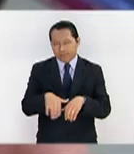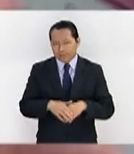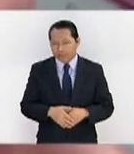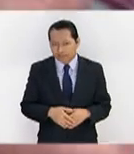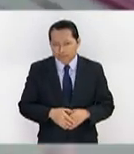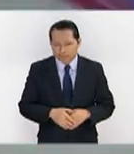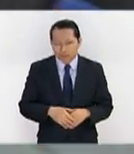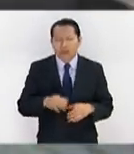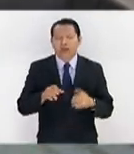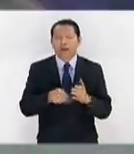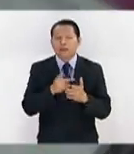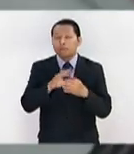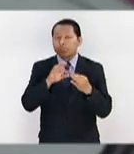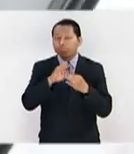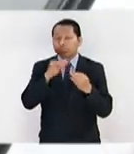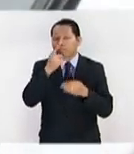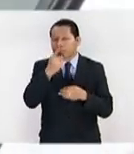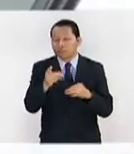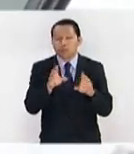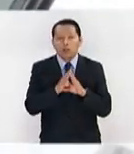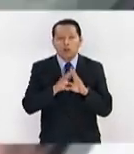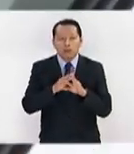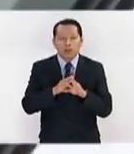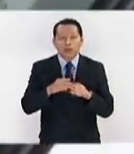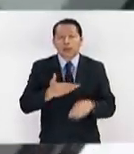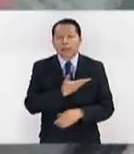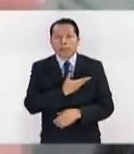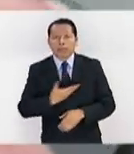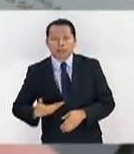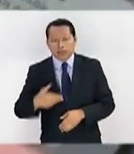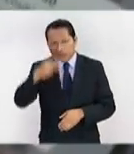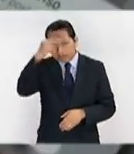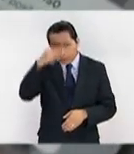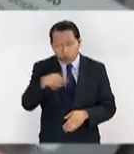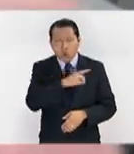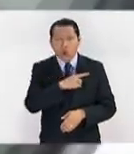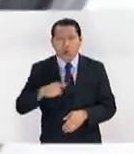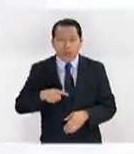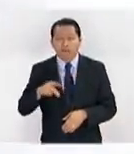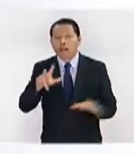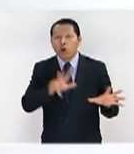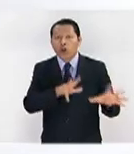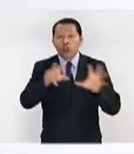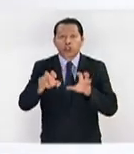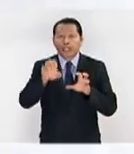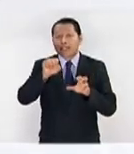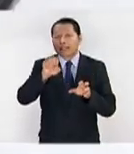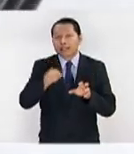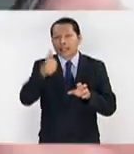registrados. Cabe recordar que para la presidencia de la República se debe contar con